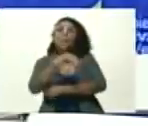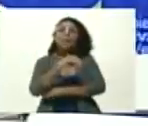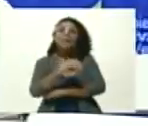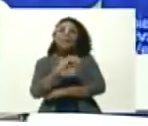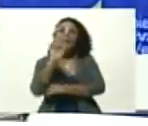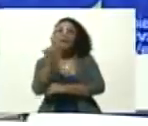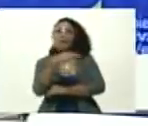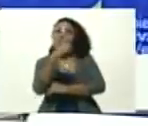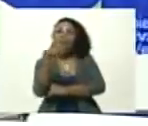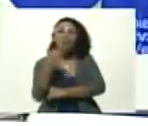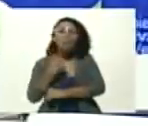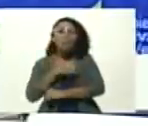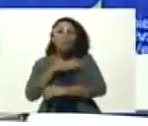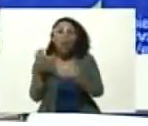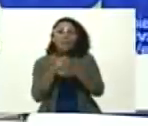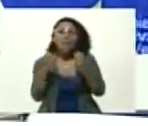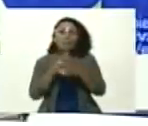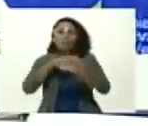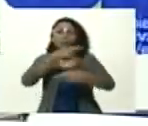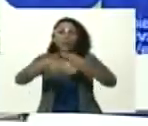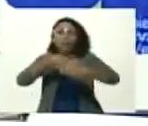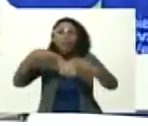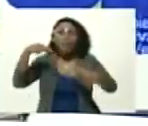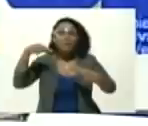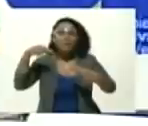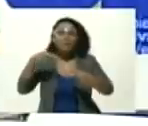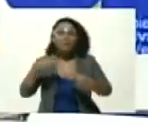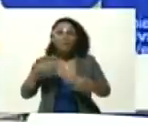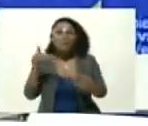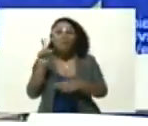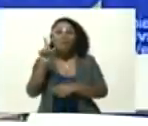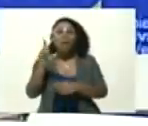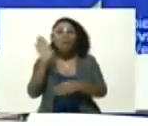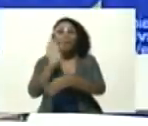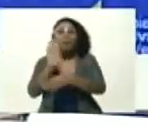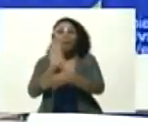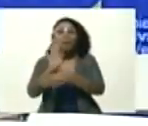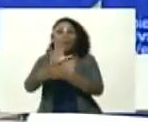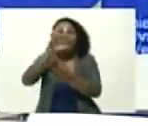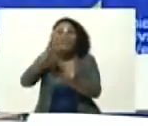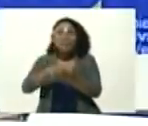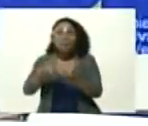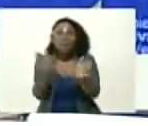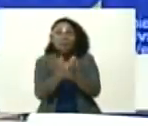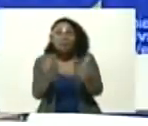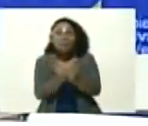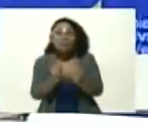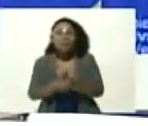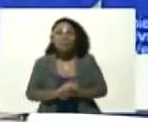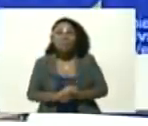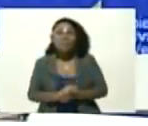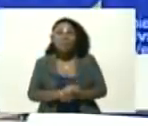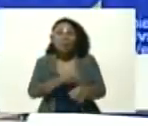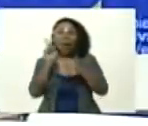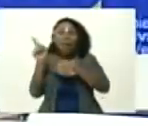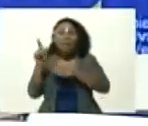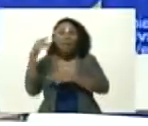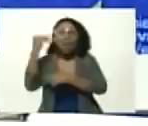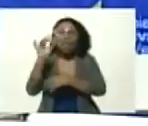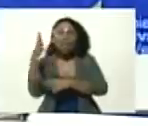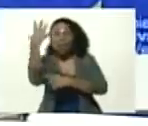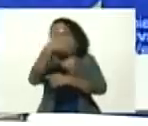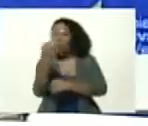sino nuestro equipo revolucionario? Con el protector del Estado Anzoátegui. Allá está este